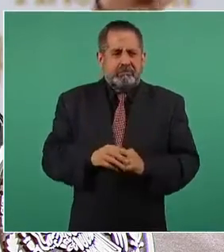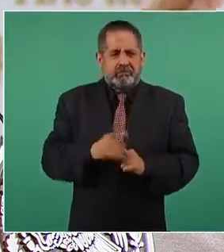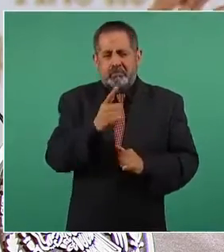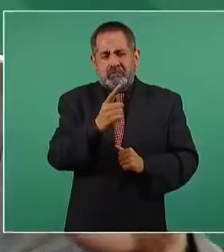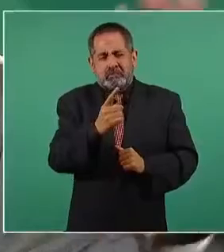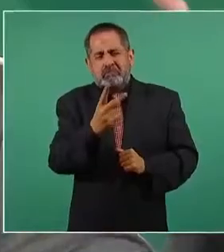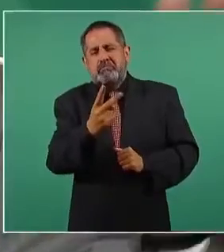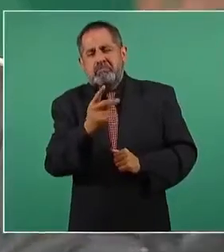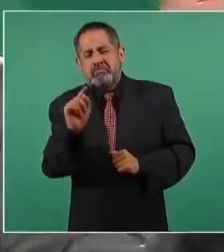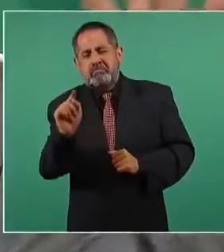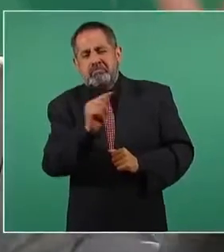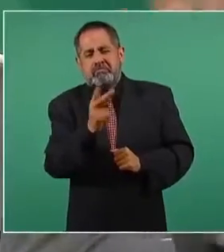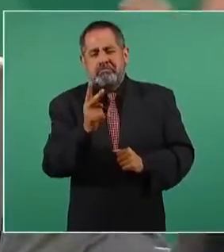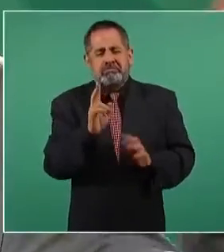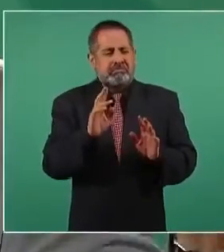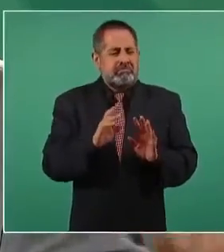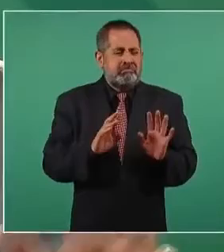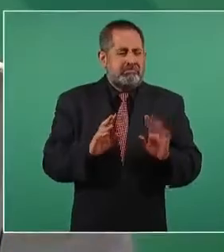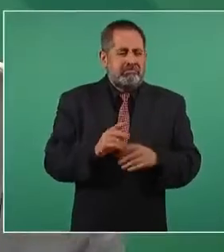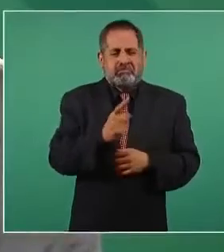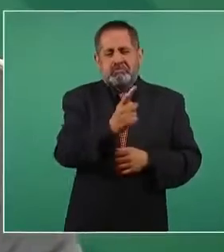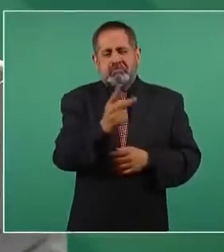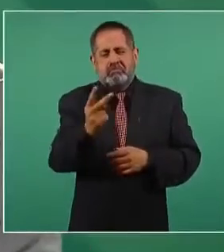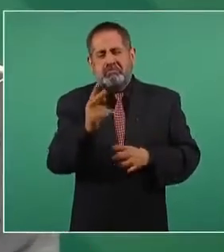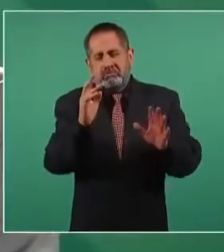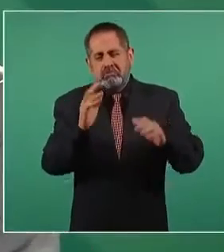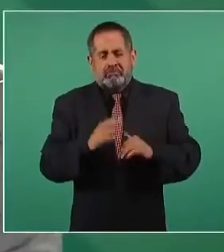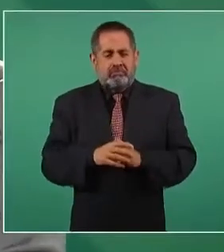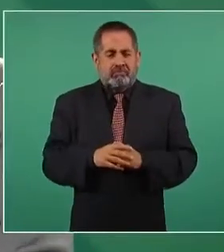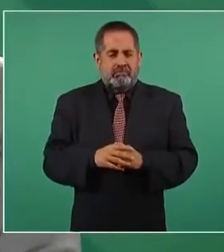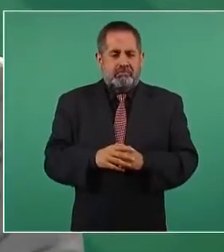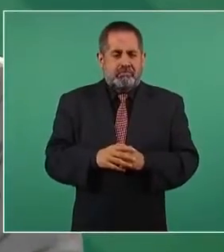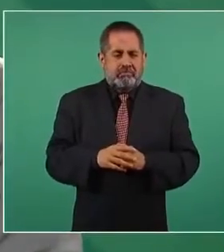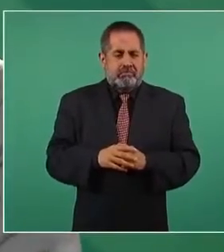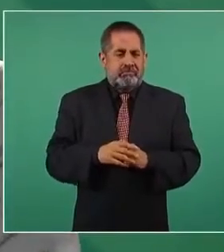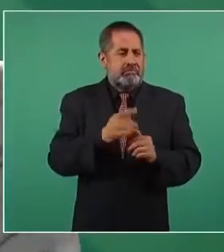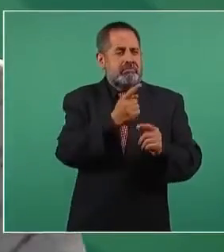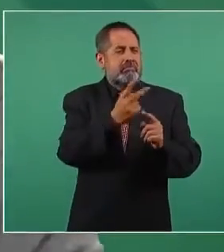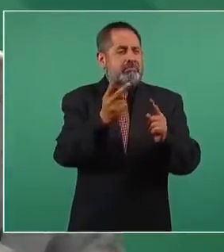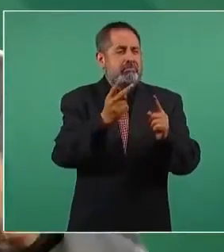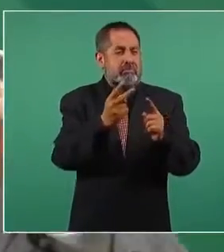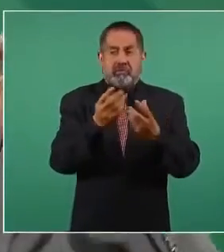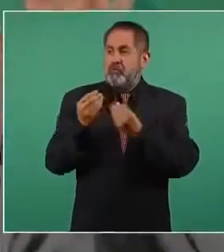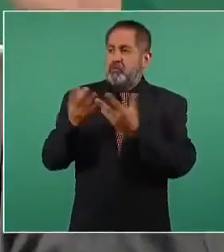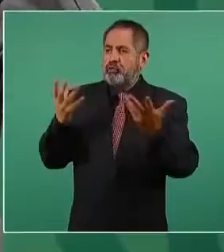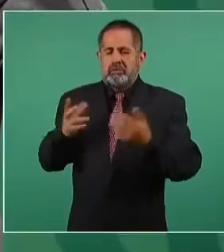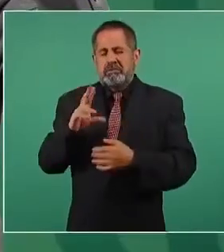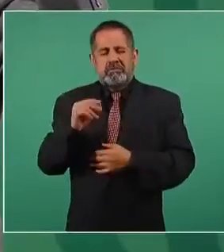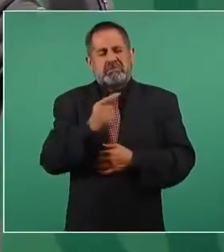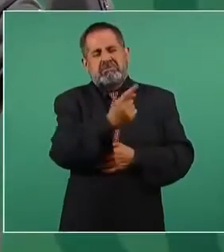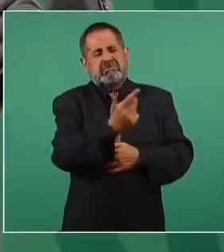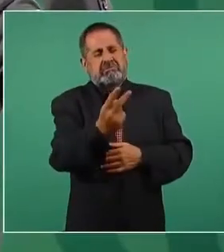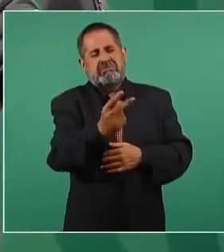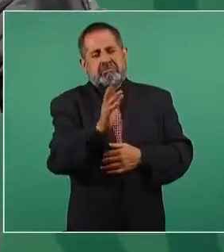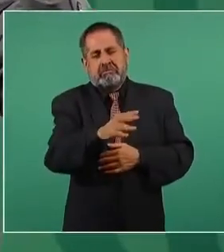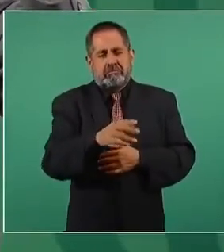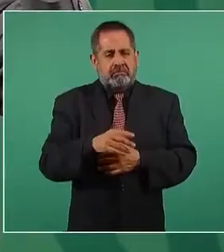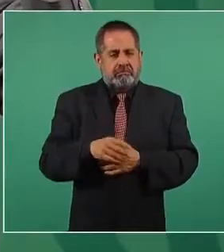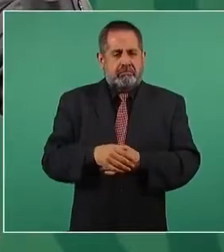uno o dos, pero uno o dos golondrinas no hacen verano. Fueron